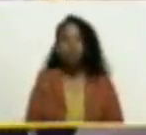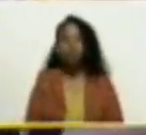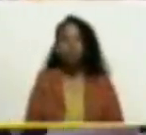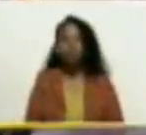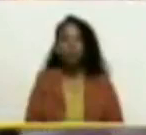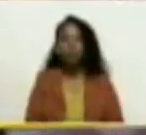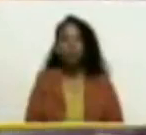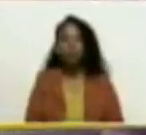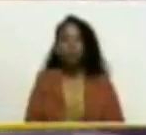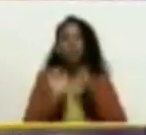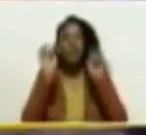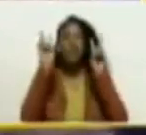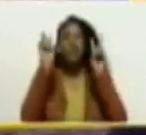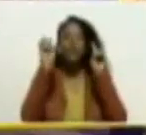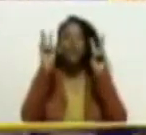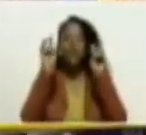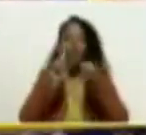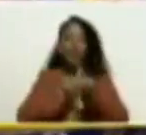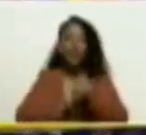marca un nuevo hito